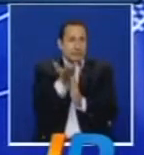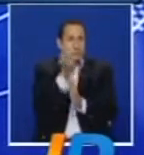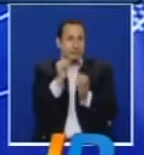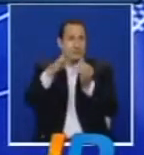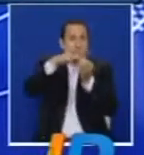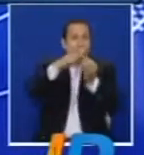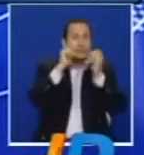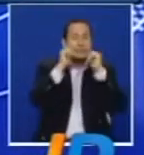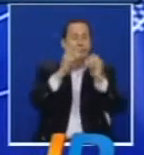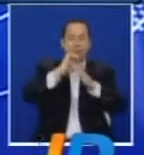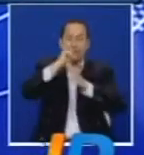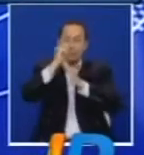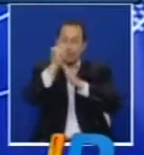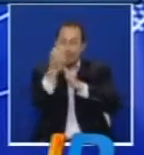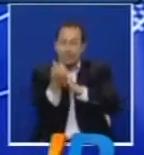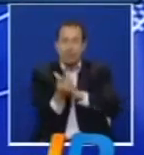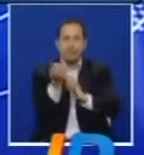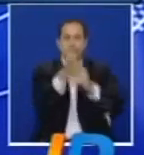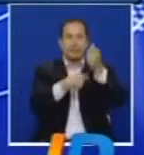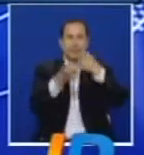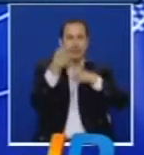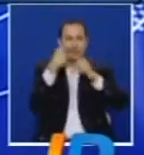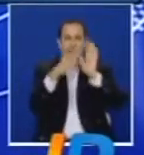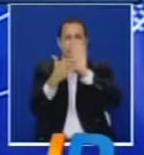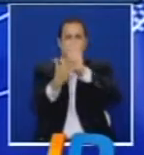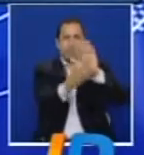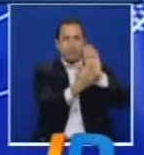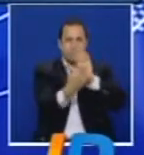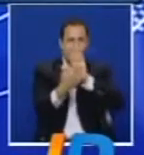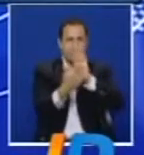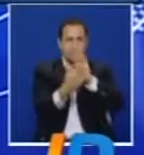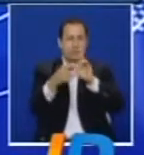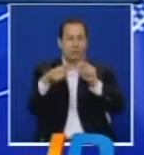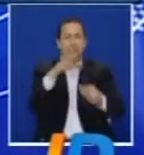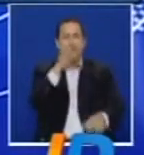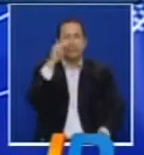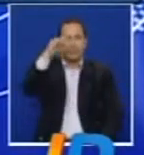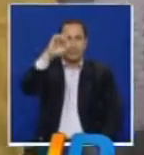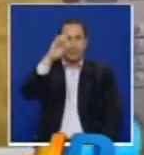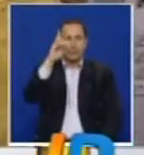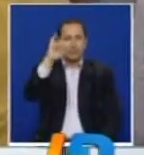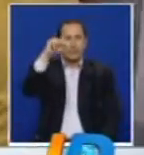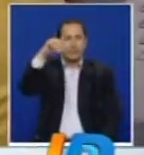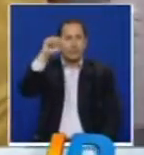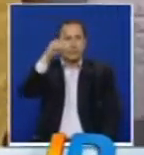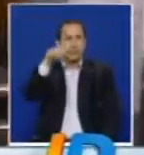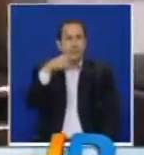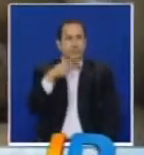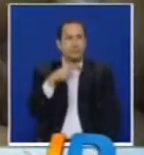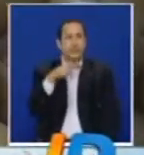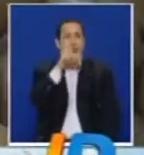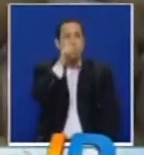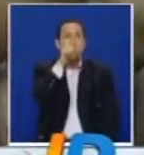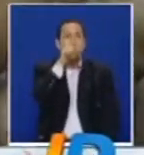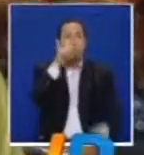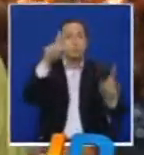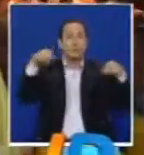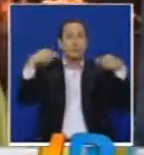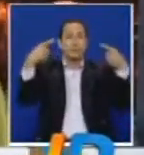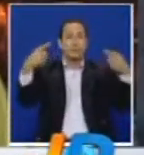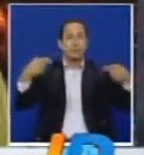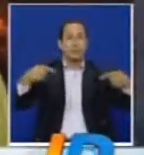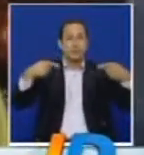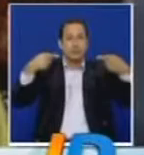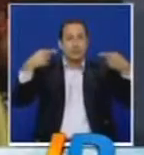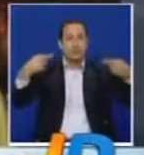de arepas en la capital vallecaucana. Así lo muestra la siguiente nota de Diego Medina. En los asaderos de pollo comenzó a escasear la papa.